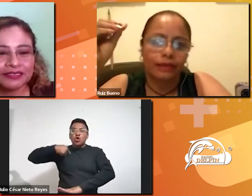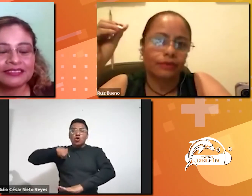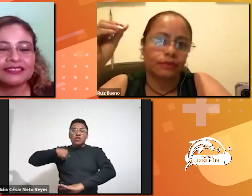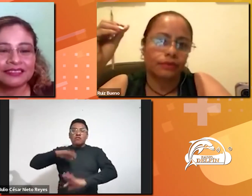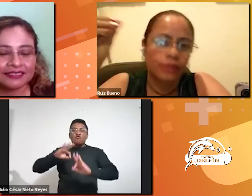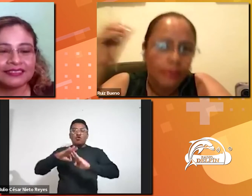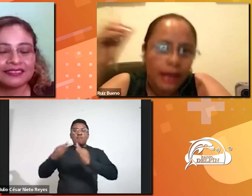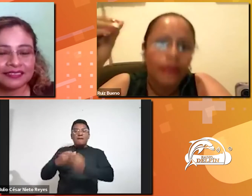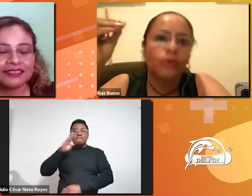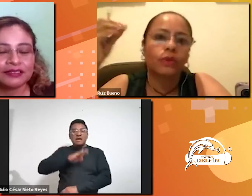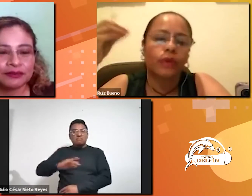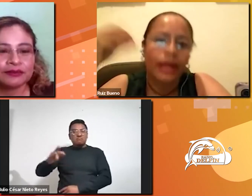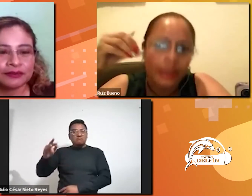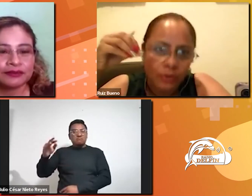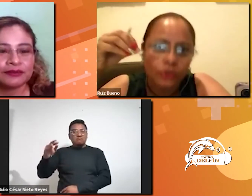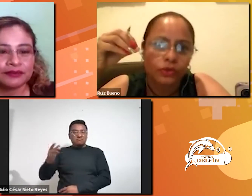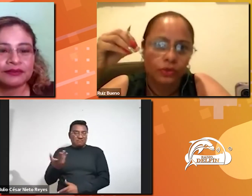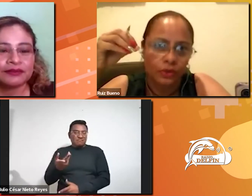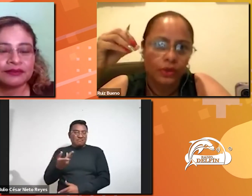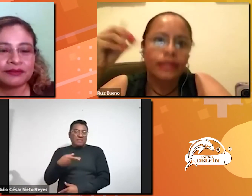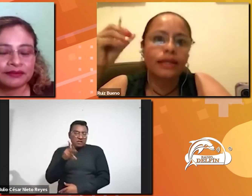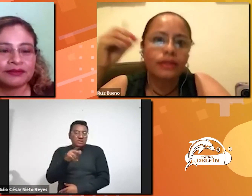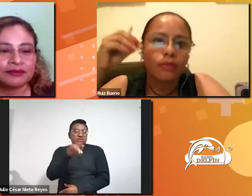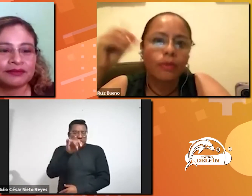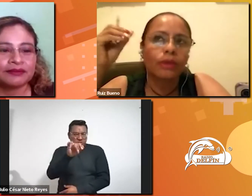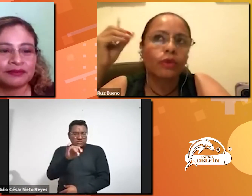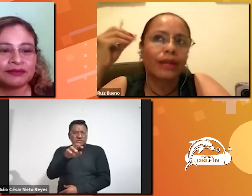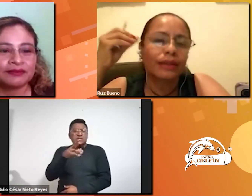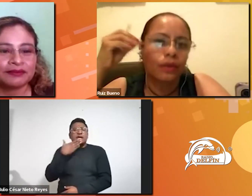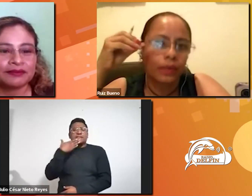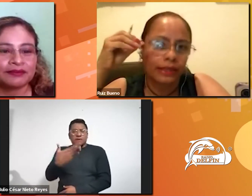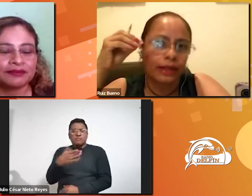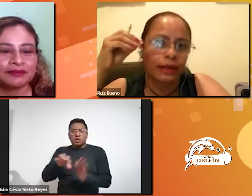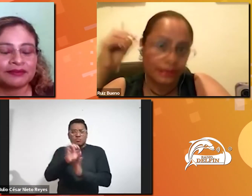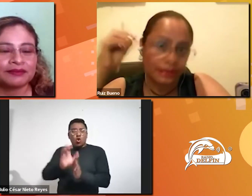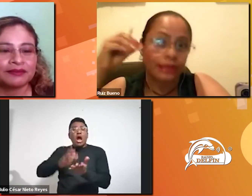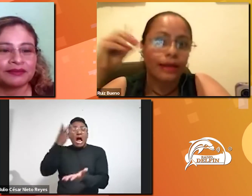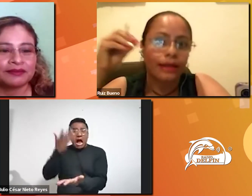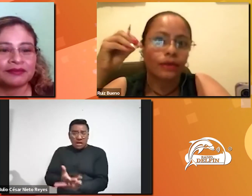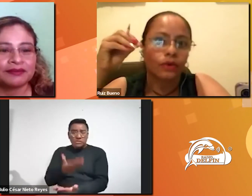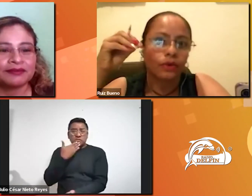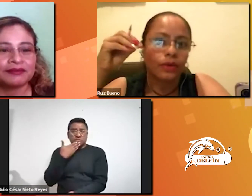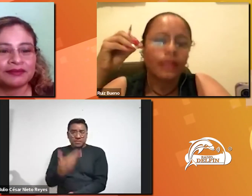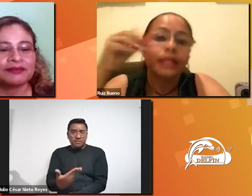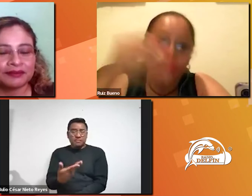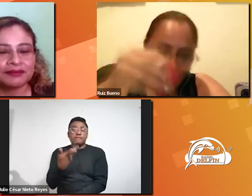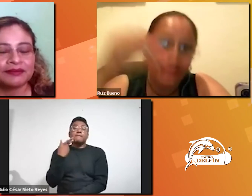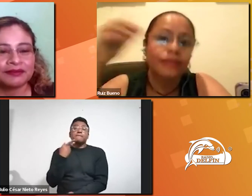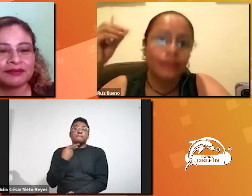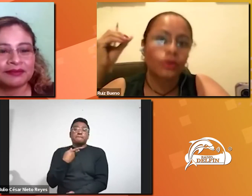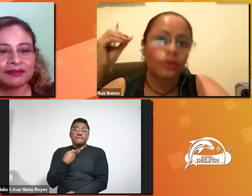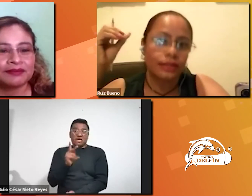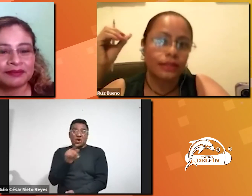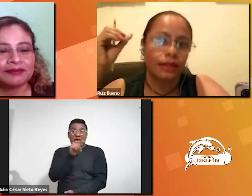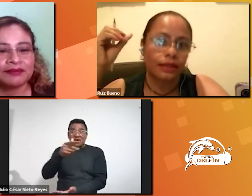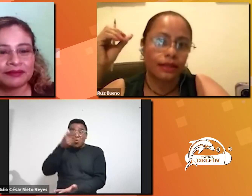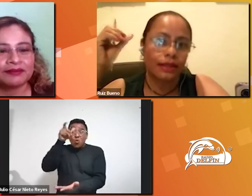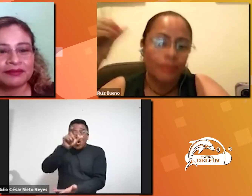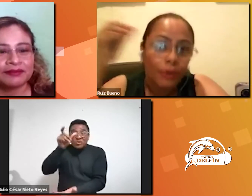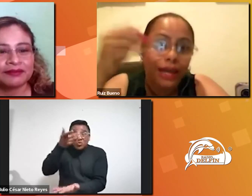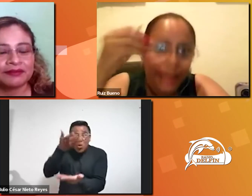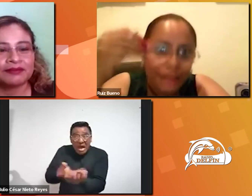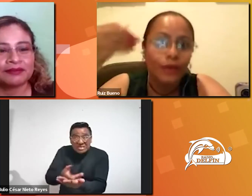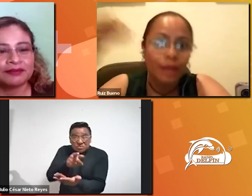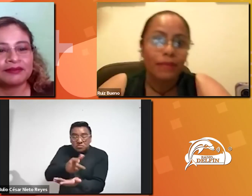vale. Se vale cuando caemos, ¿no? Y en ese momento darte cuenta que estás cayendo y empezar a hacer esto que hiciste,